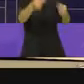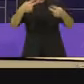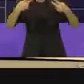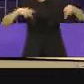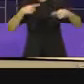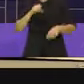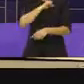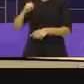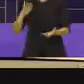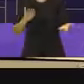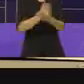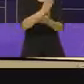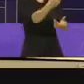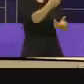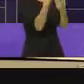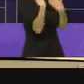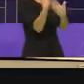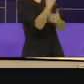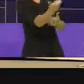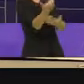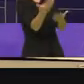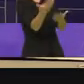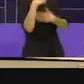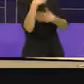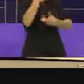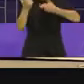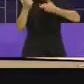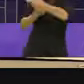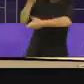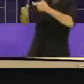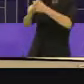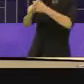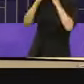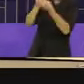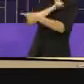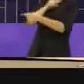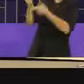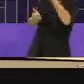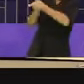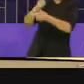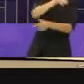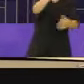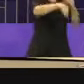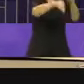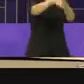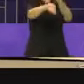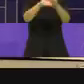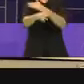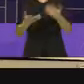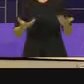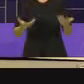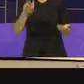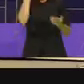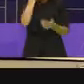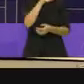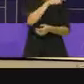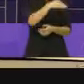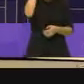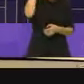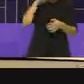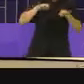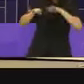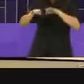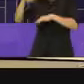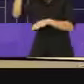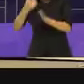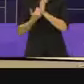de Iztapalapa. Por supuesto que esta incapacidad de haber generado mejores condiciones económicas tiene